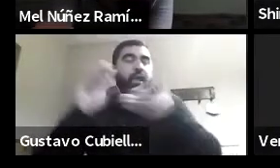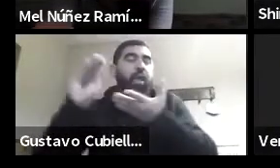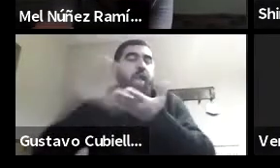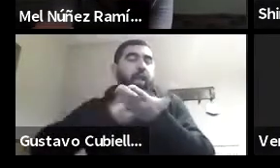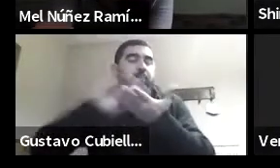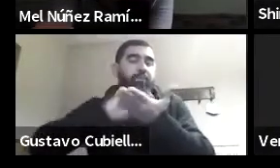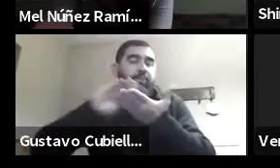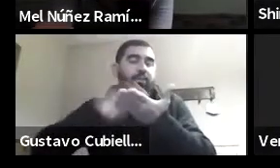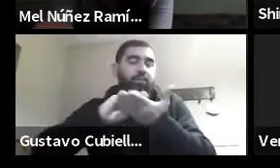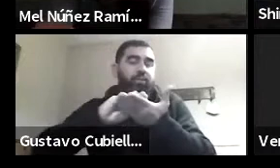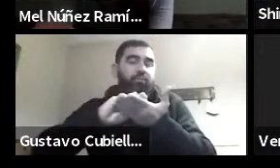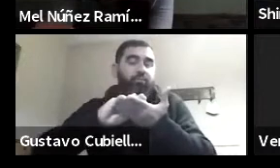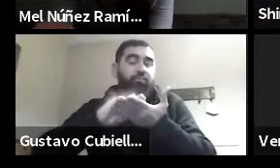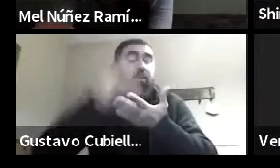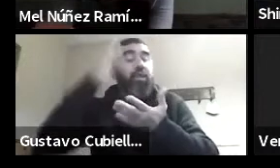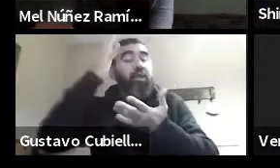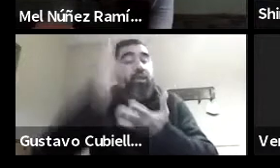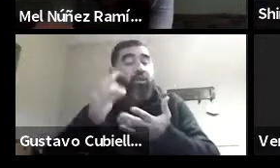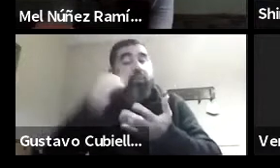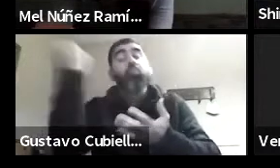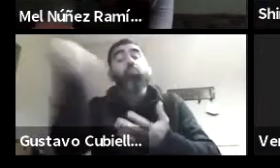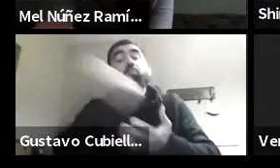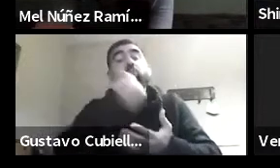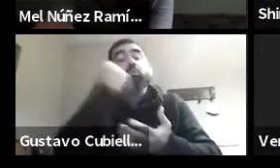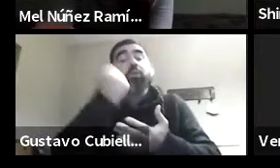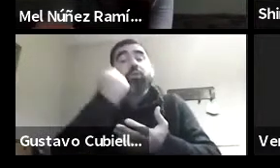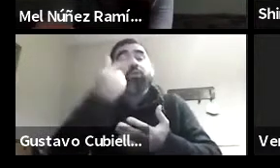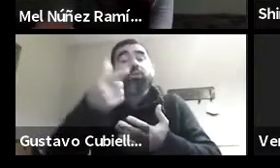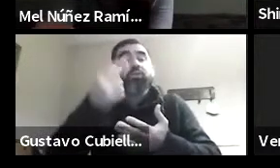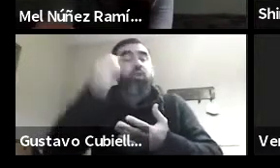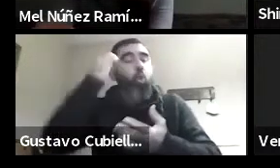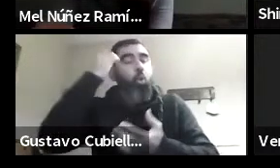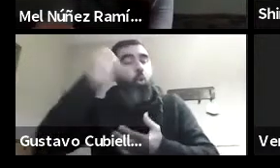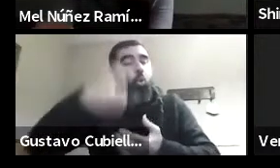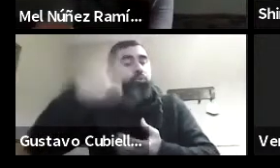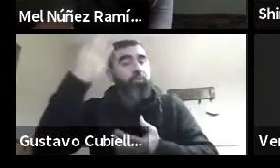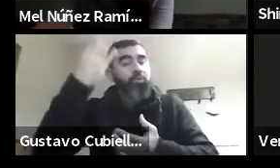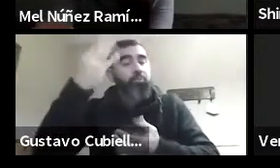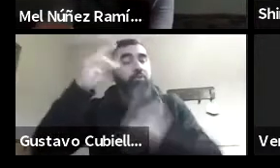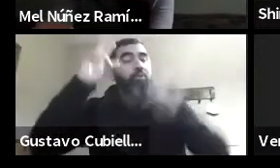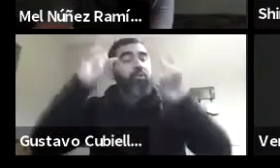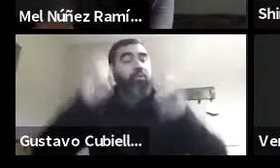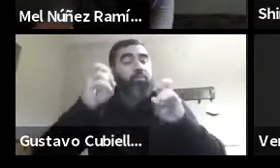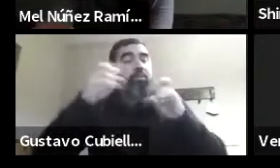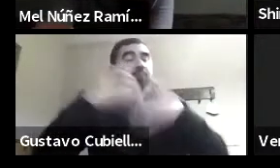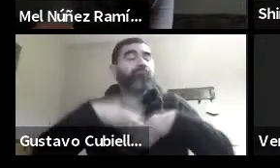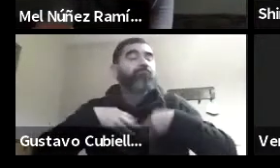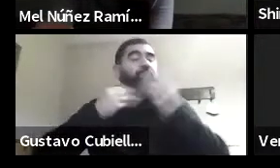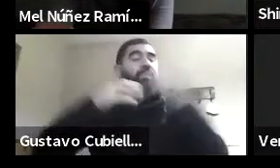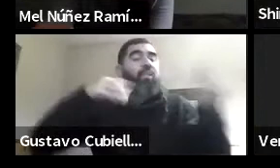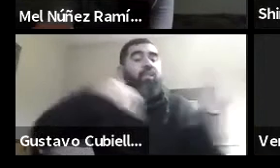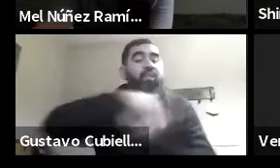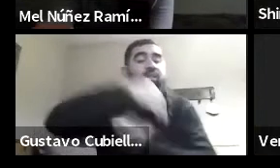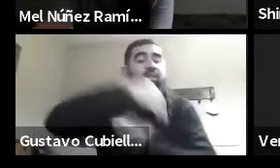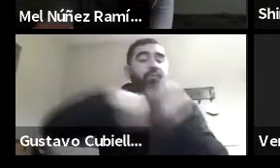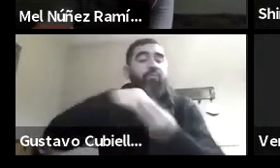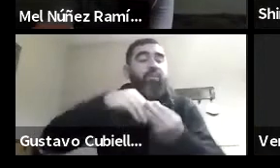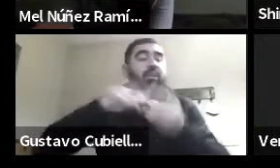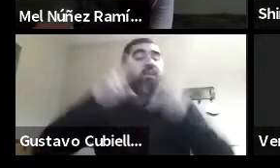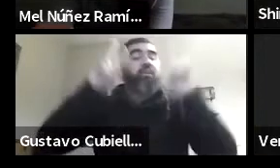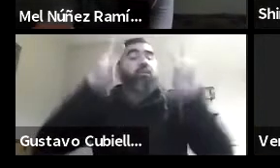administrativas. Nos parece que lo relevante es lo conceptual, la percepción de las familias en relación